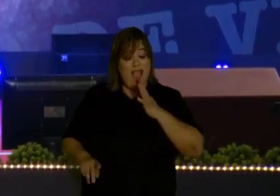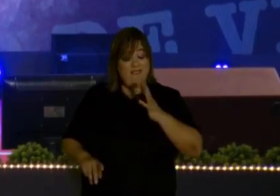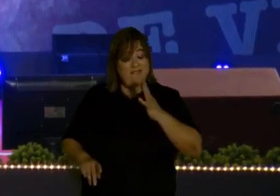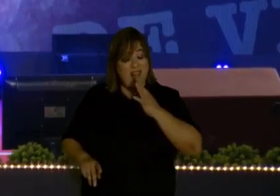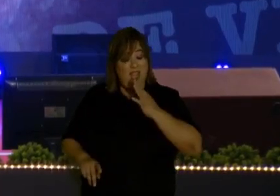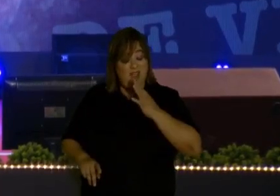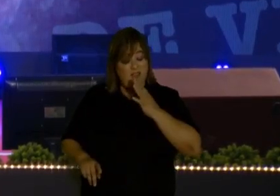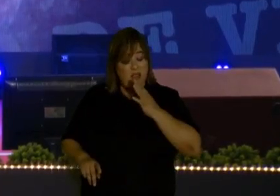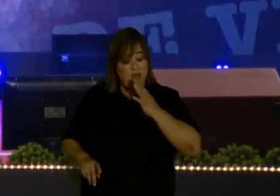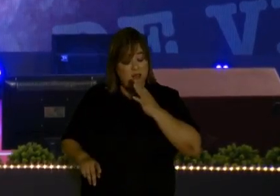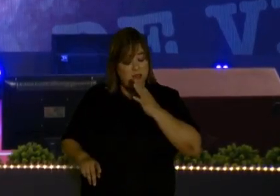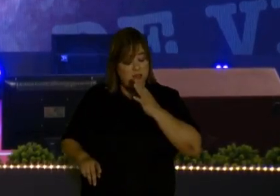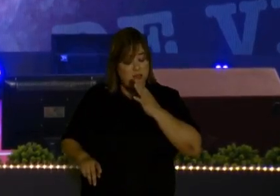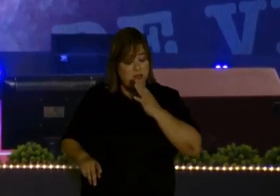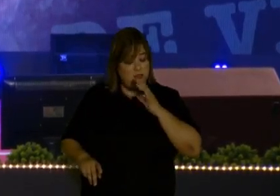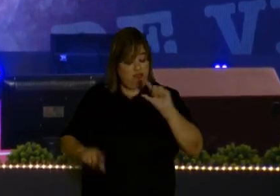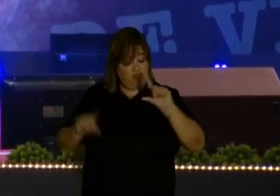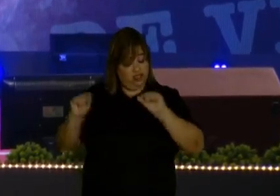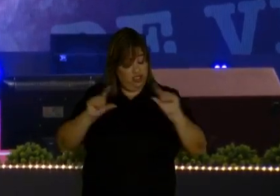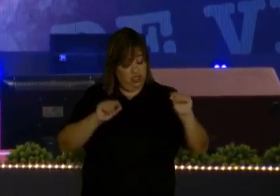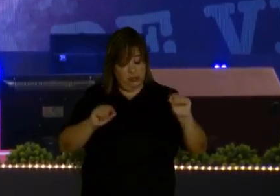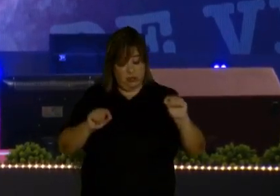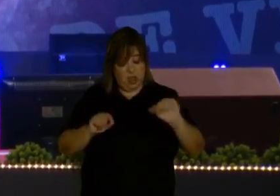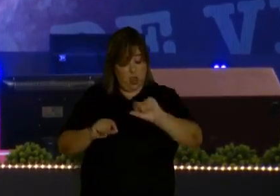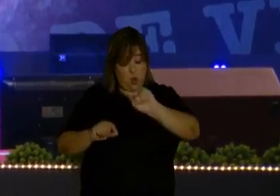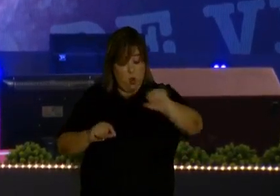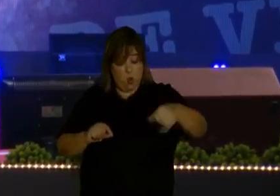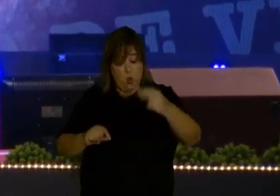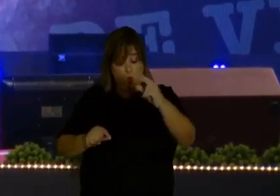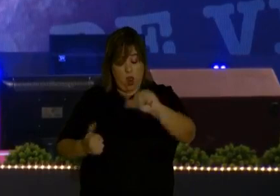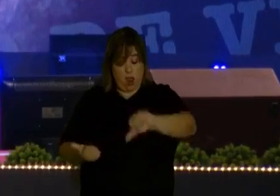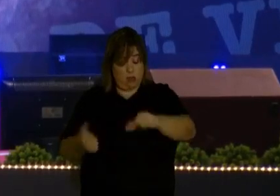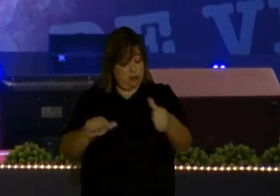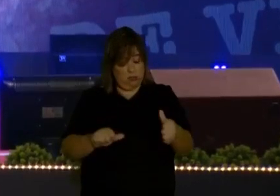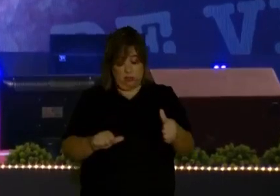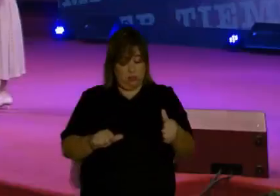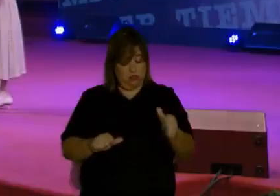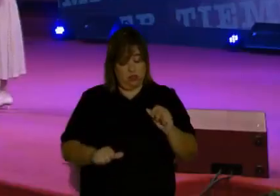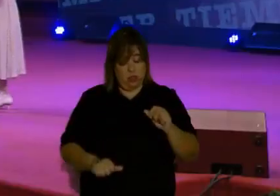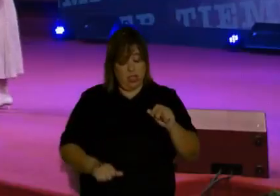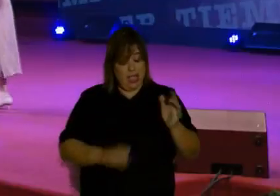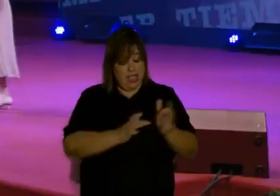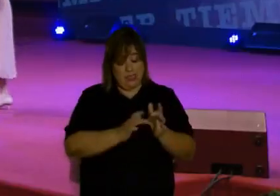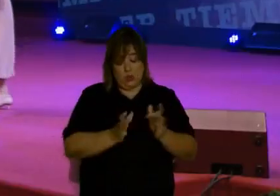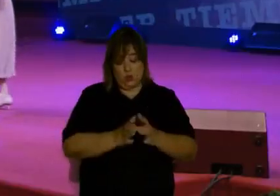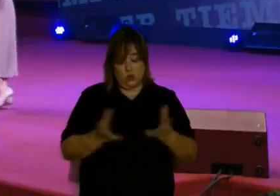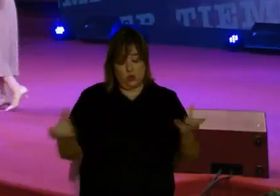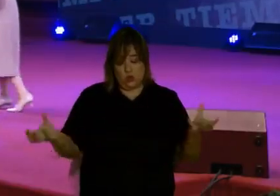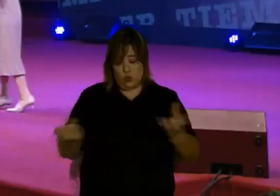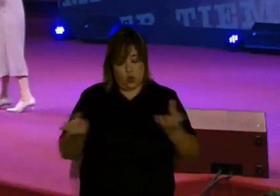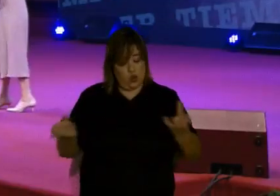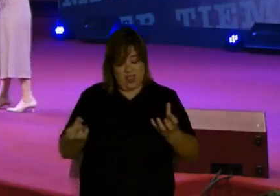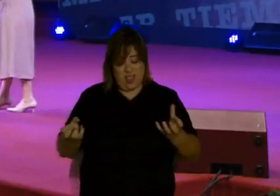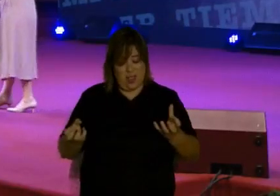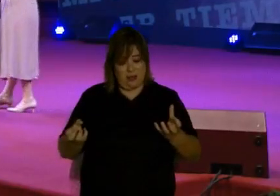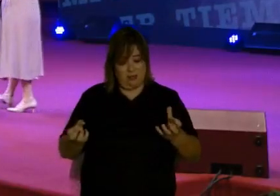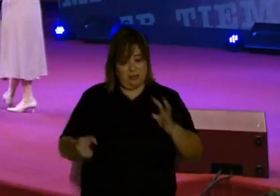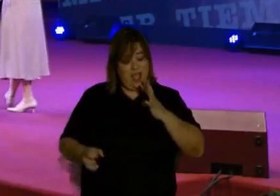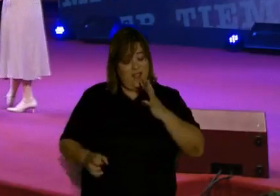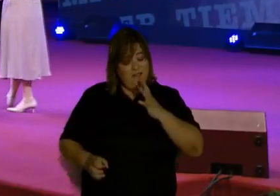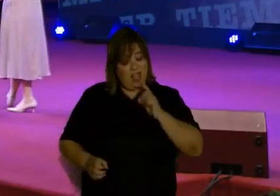dijo. ¿Pero qué salisteis a ver? ¿A un profeta? Sí, os digo, y más que profeta.